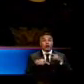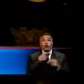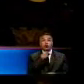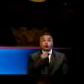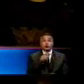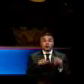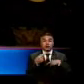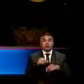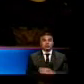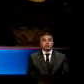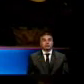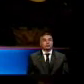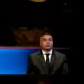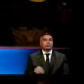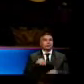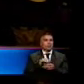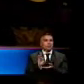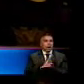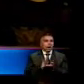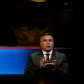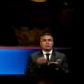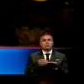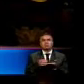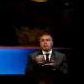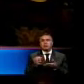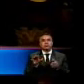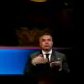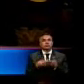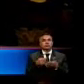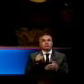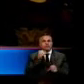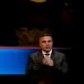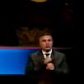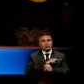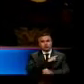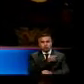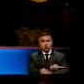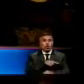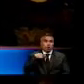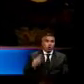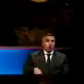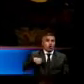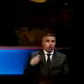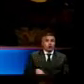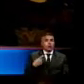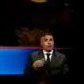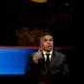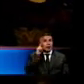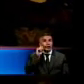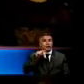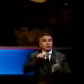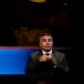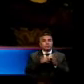emprendedores, tanto urbanos como rurales, hacen un esfuerzo diario por